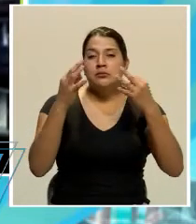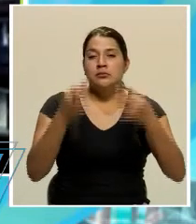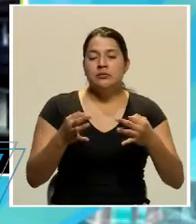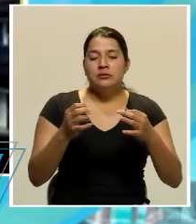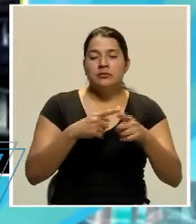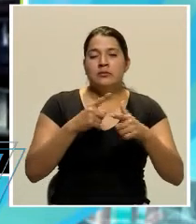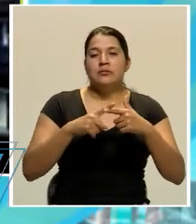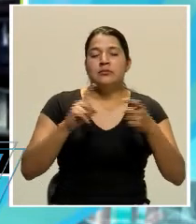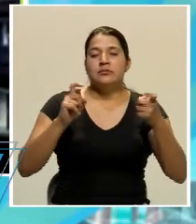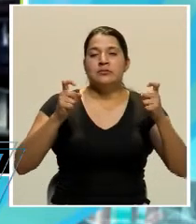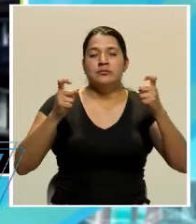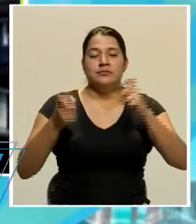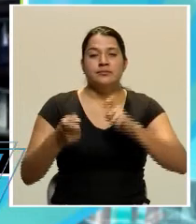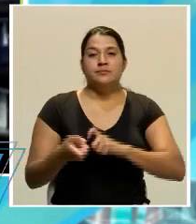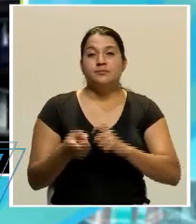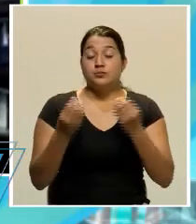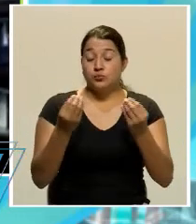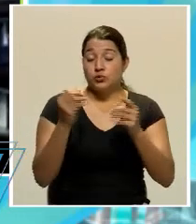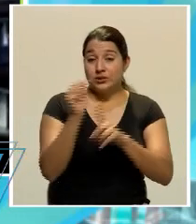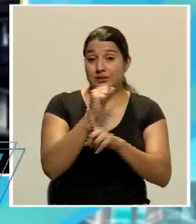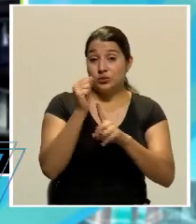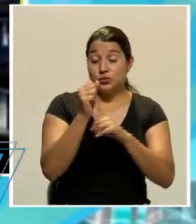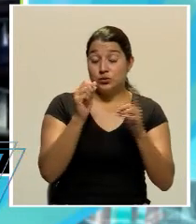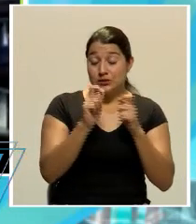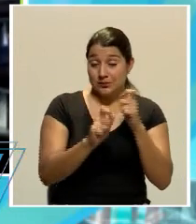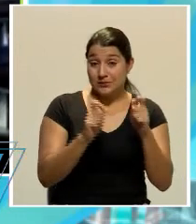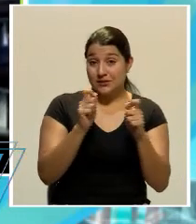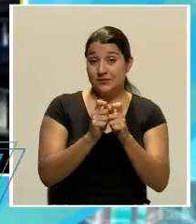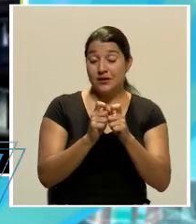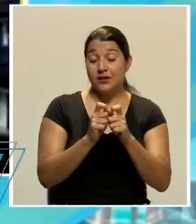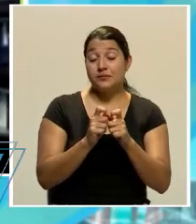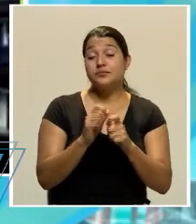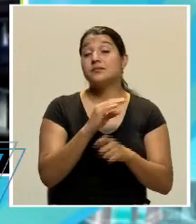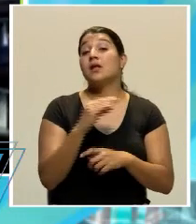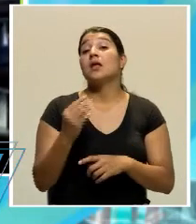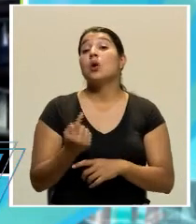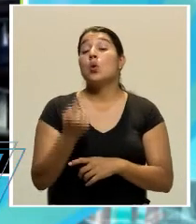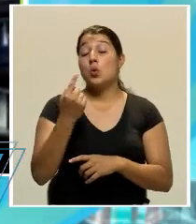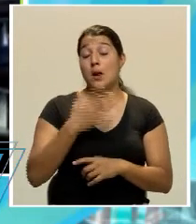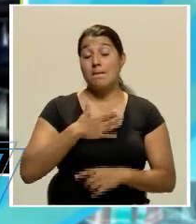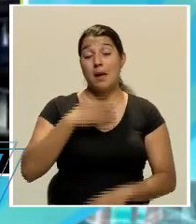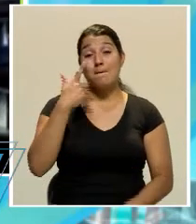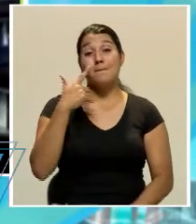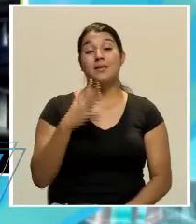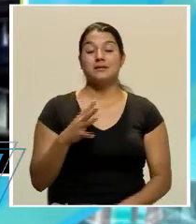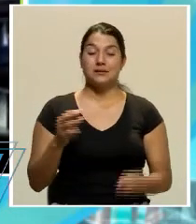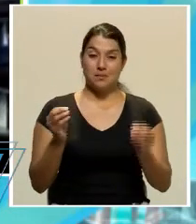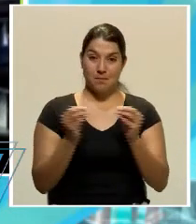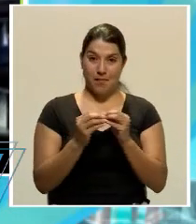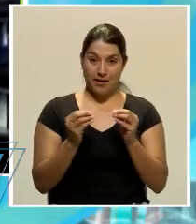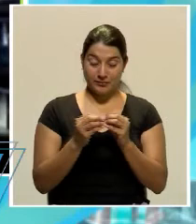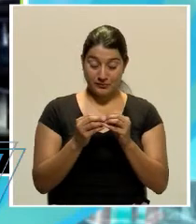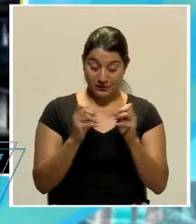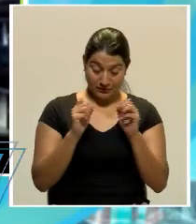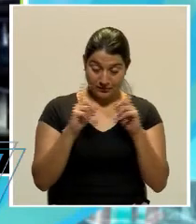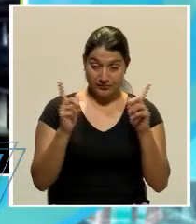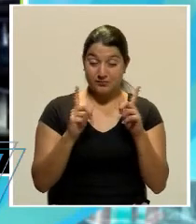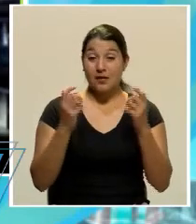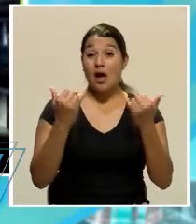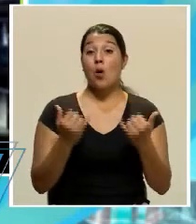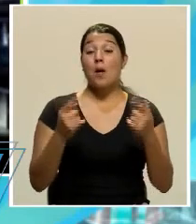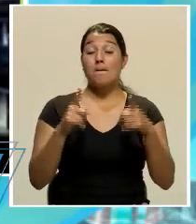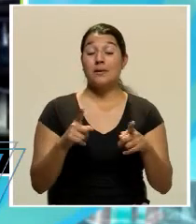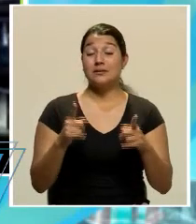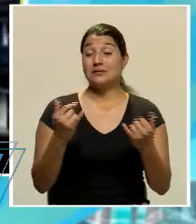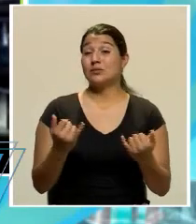se han movilizado muchas situaciones específicas, y una de las que me parece a mí más increíble que está sucediendo